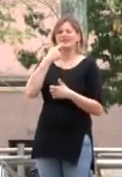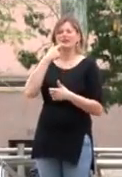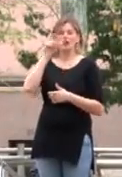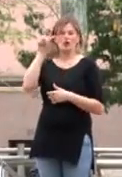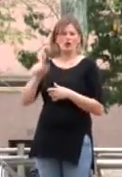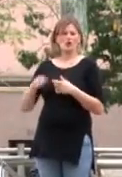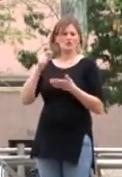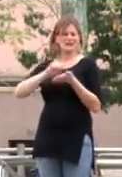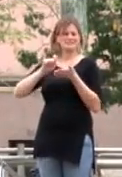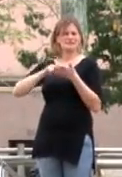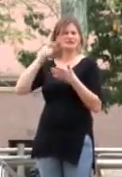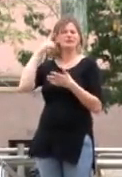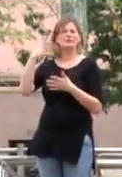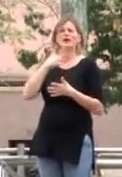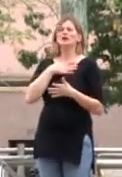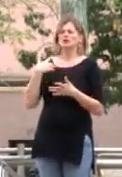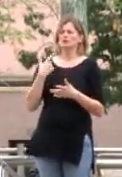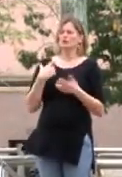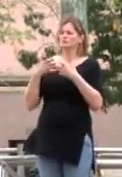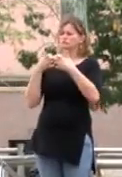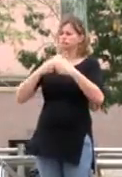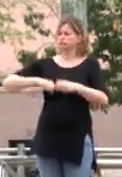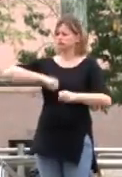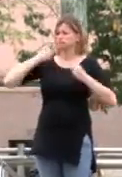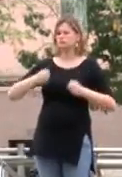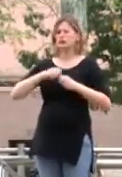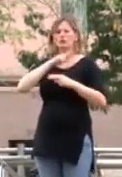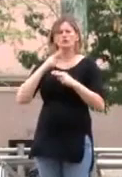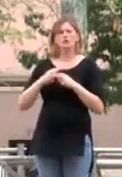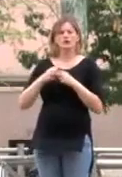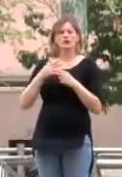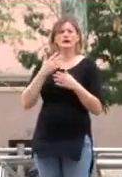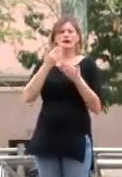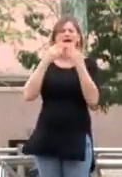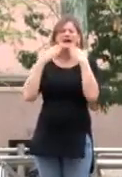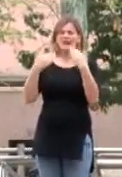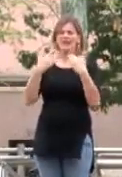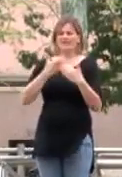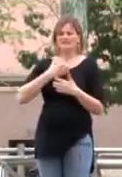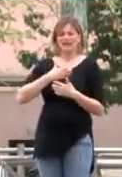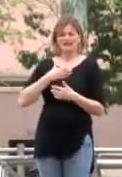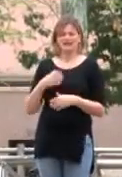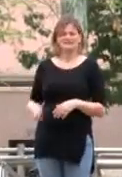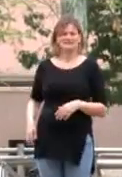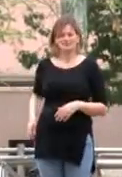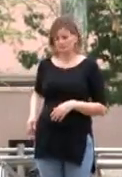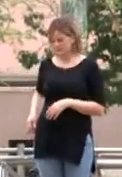Yo me mancho, para todos vosotros, para Ada Colau. Muchas gracias, alcaldesa.